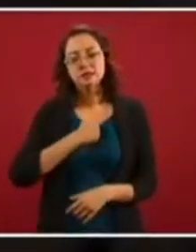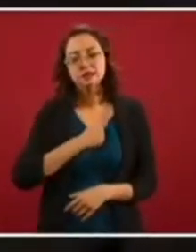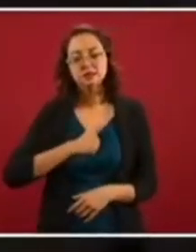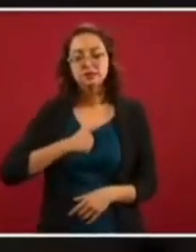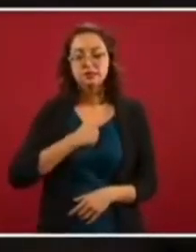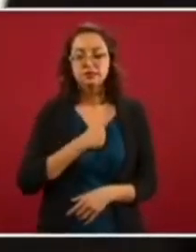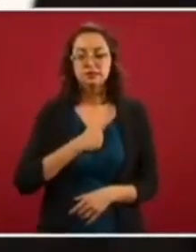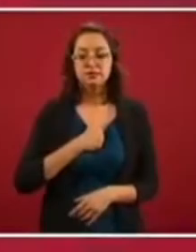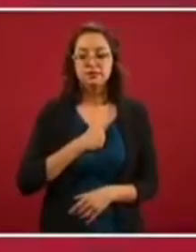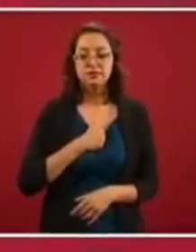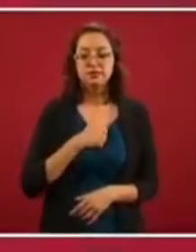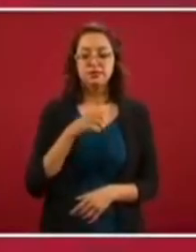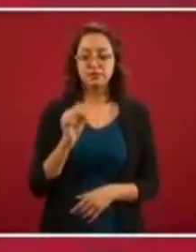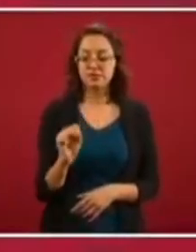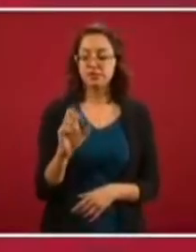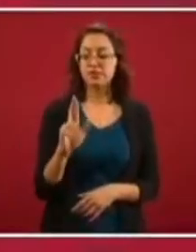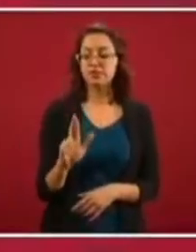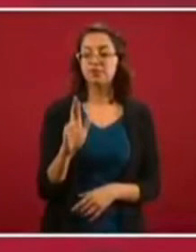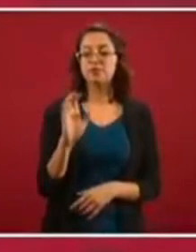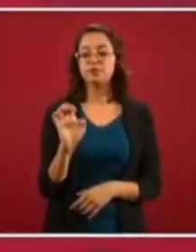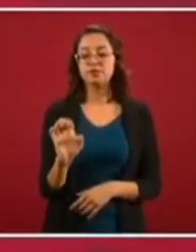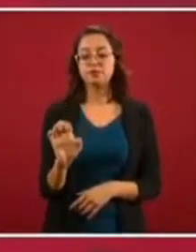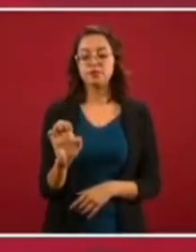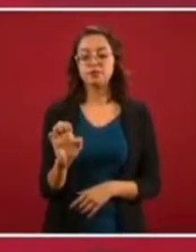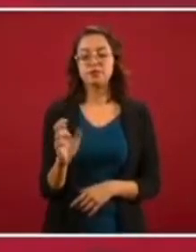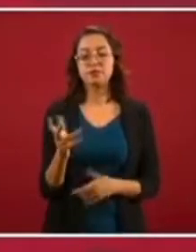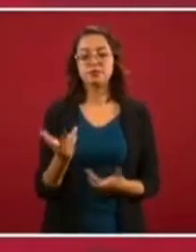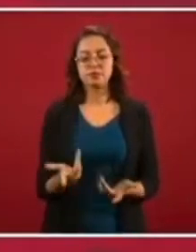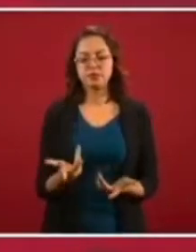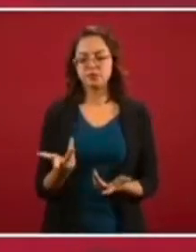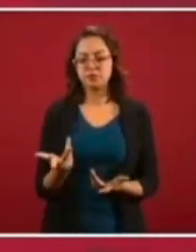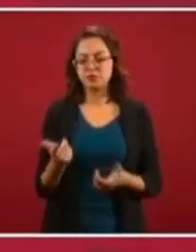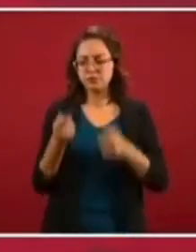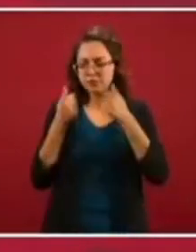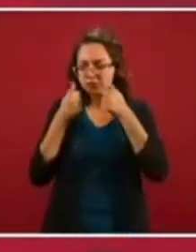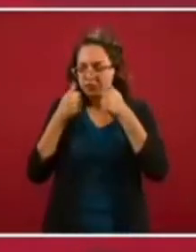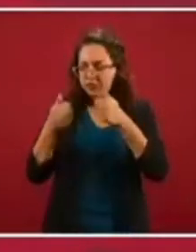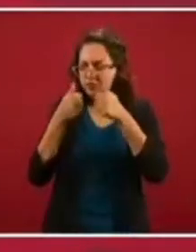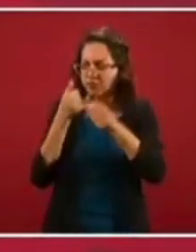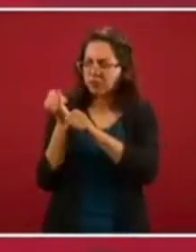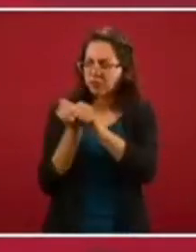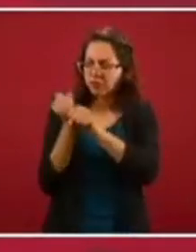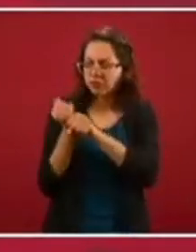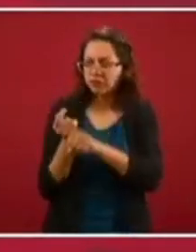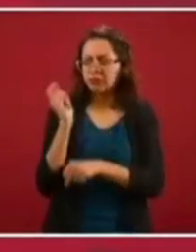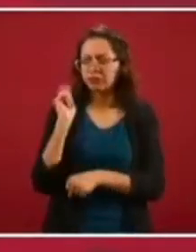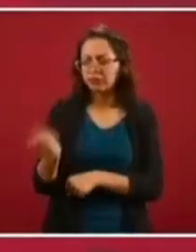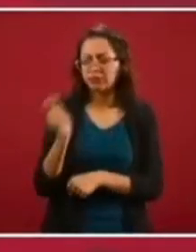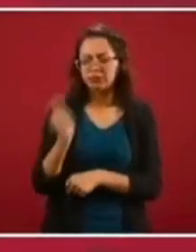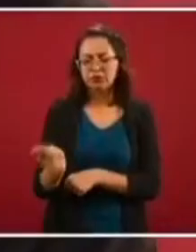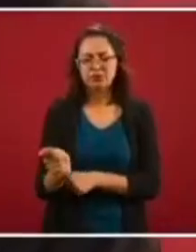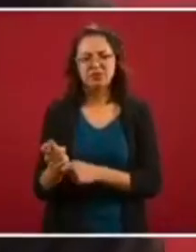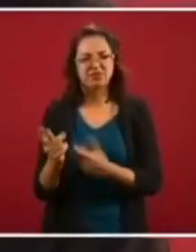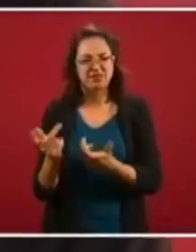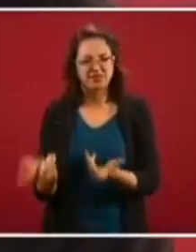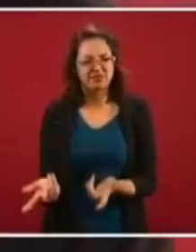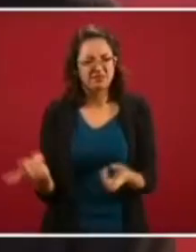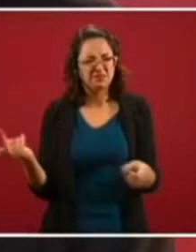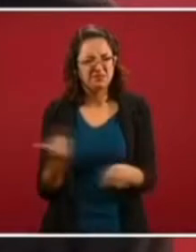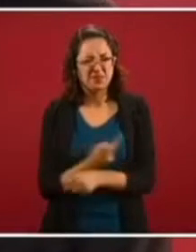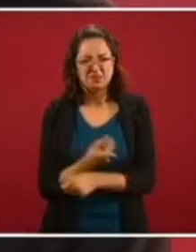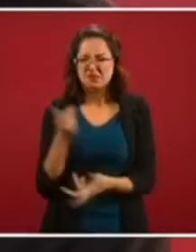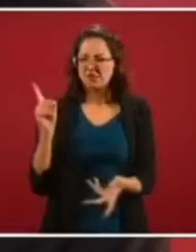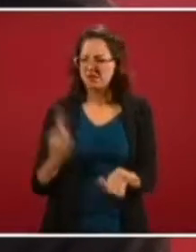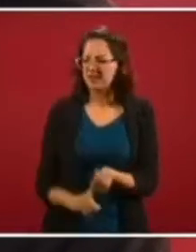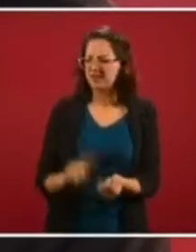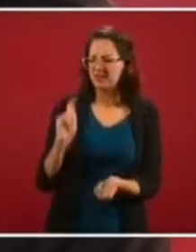La Secretaría de Relaciones Exteriores lo está atendiendo para ver qué